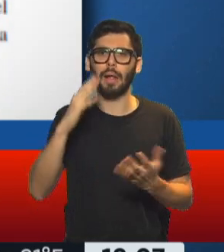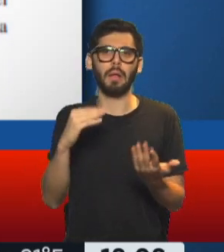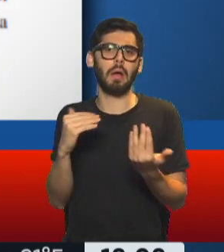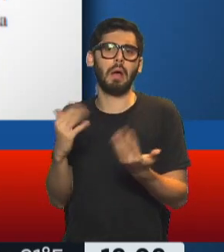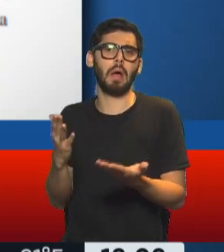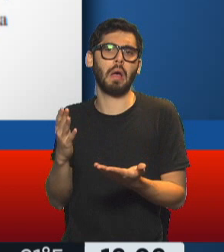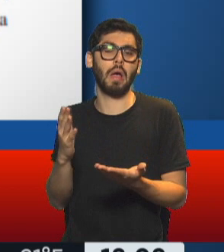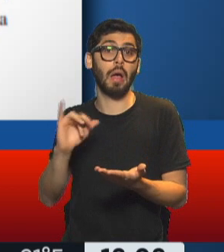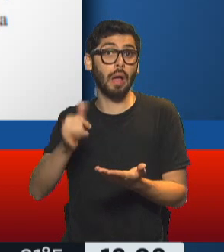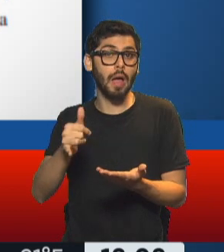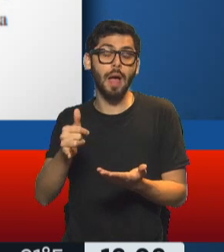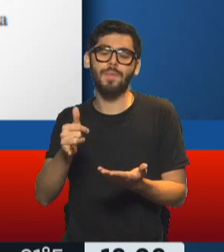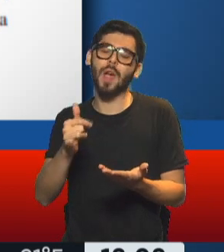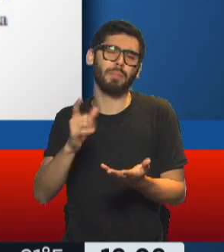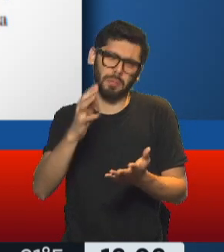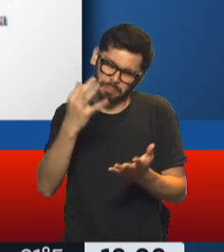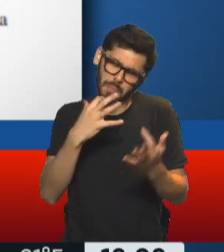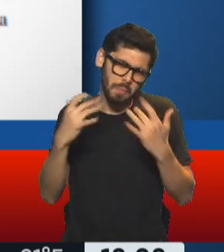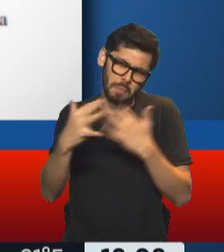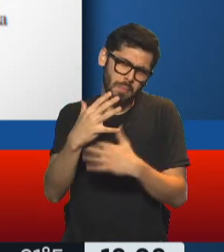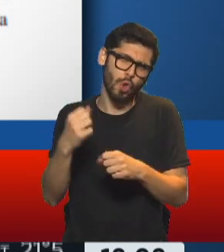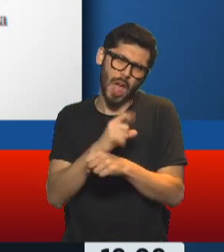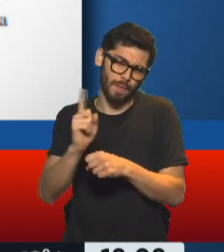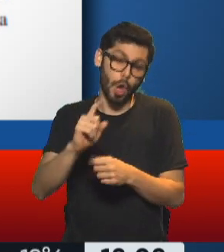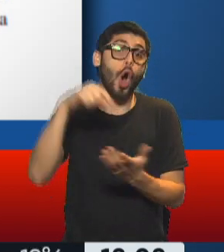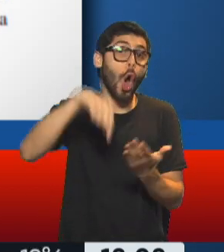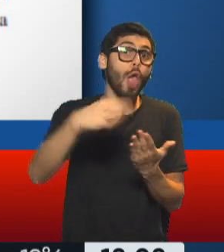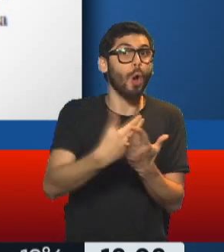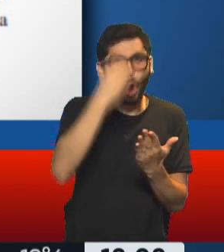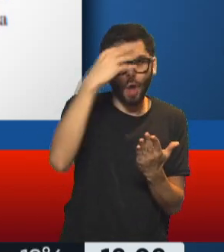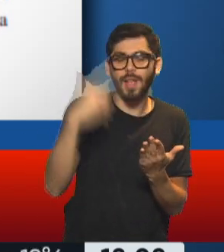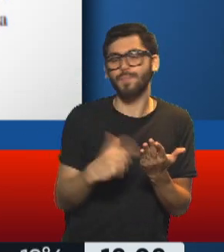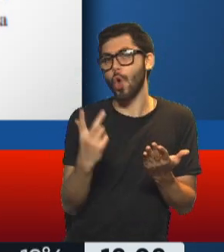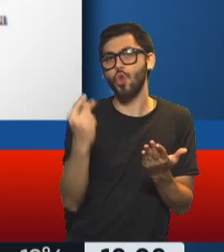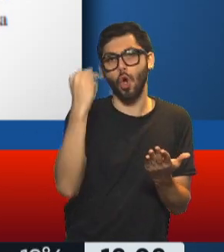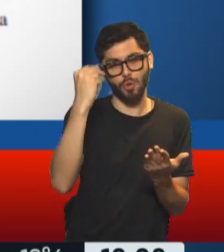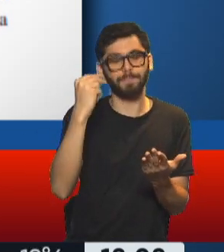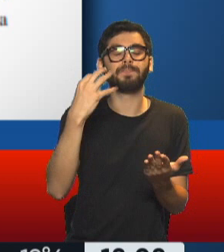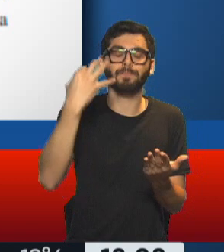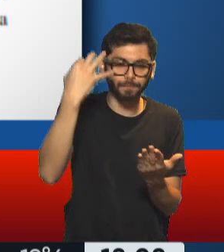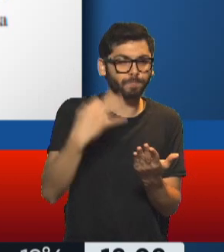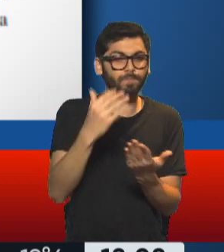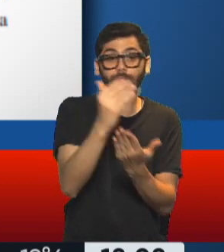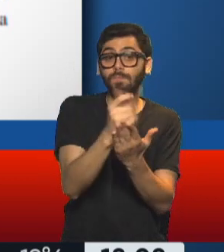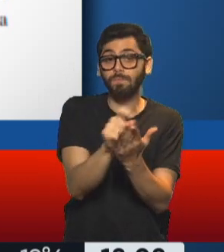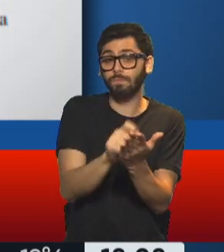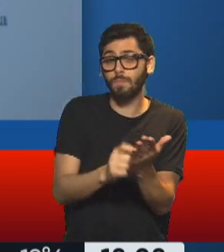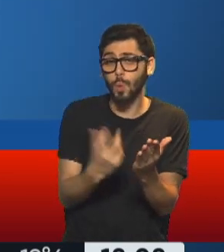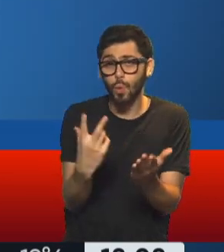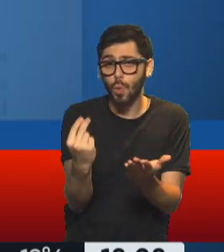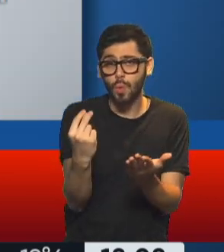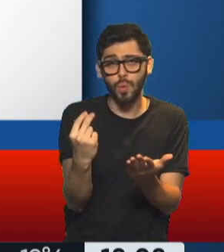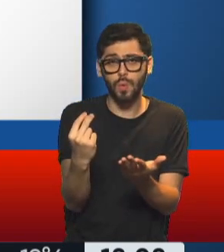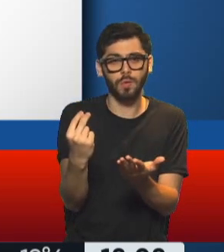el corredor sanitario. Todas versiones. Hoy, el rechazo oficial. La realidad marca que hoy se rechazó esta situación. Y lo que te quiero